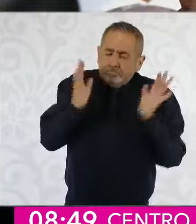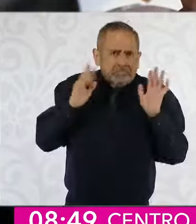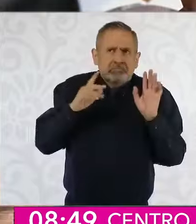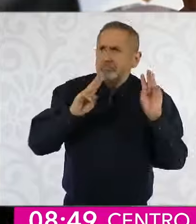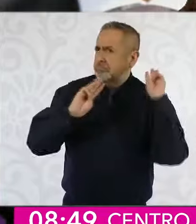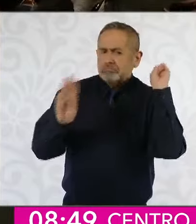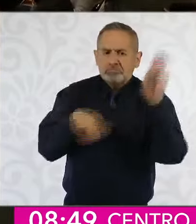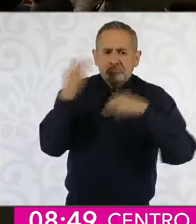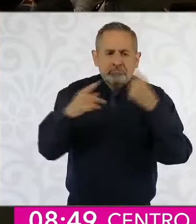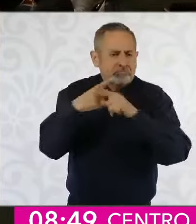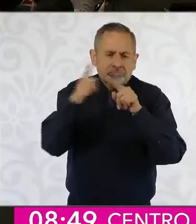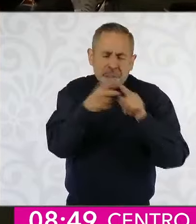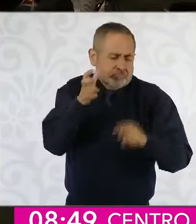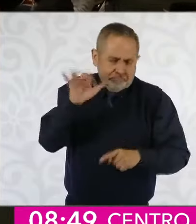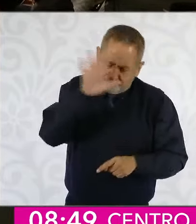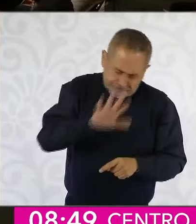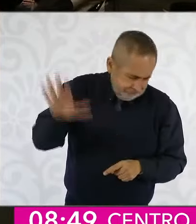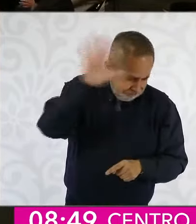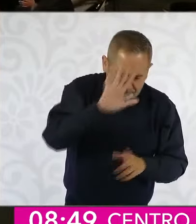distintos países.